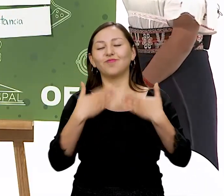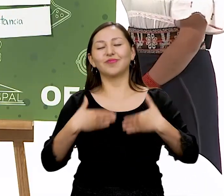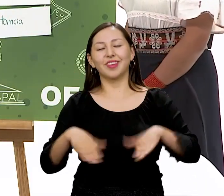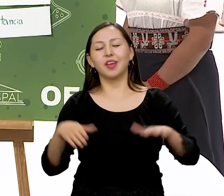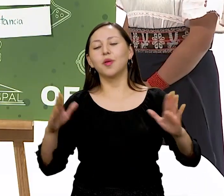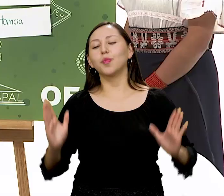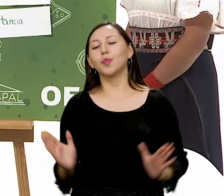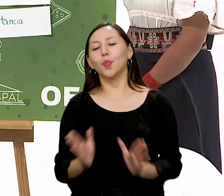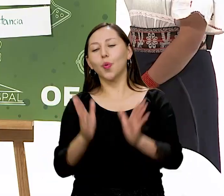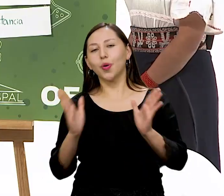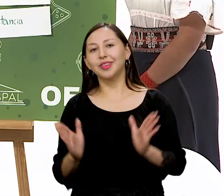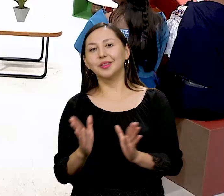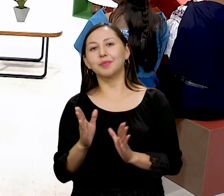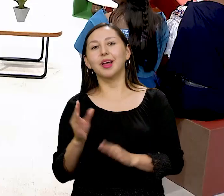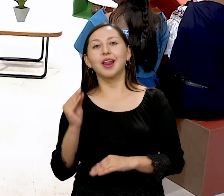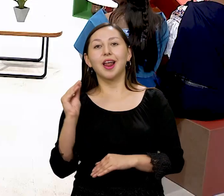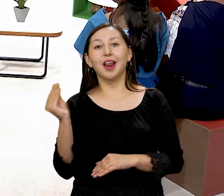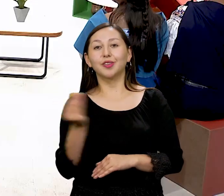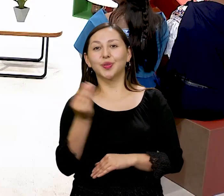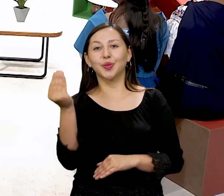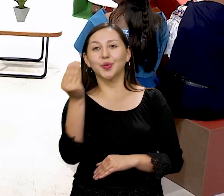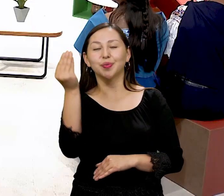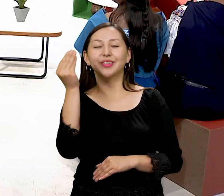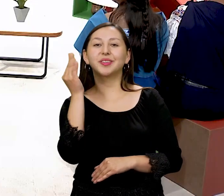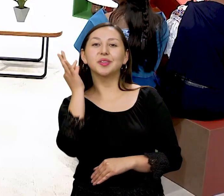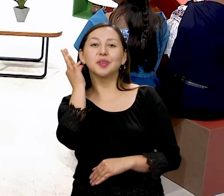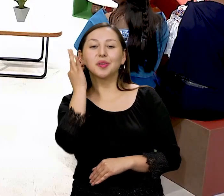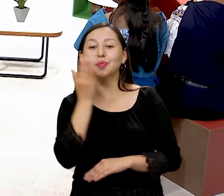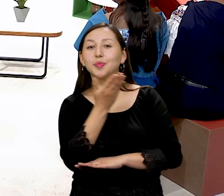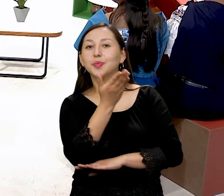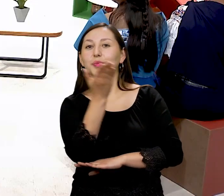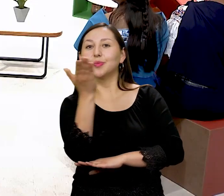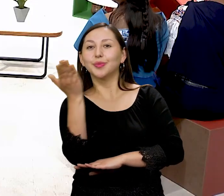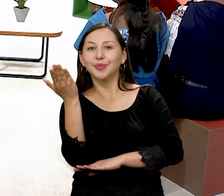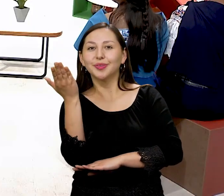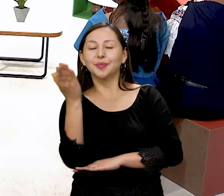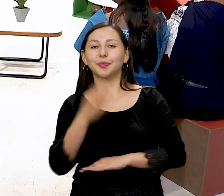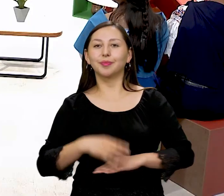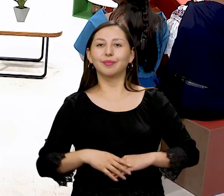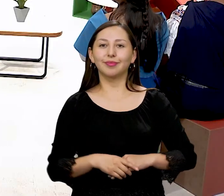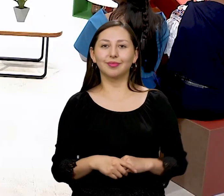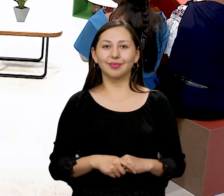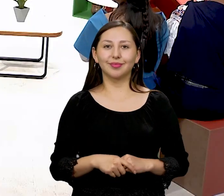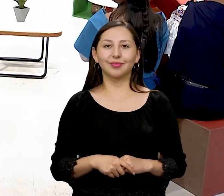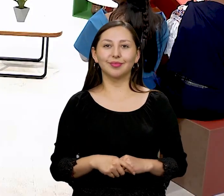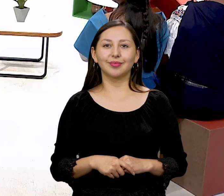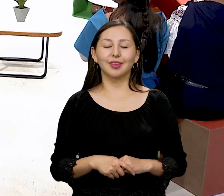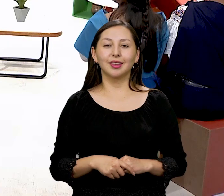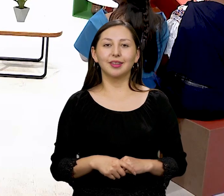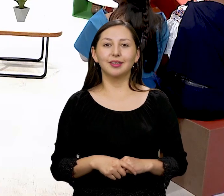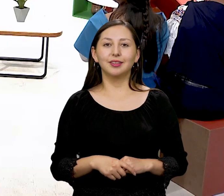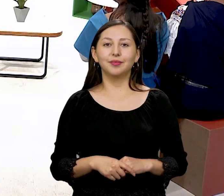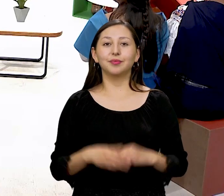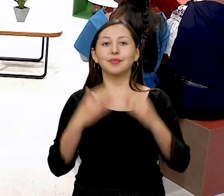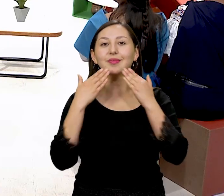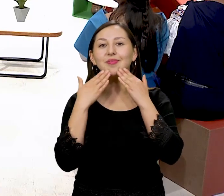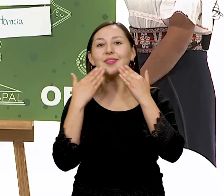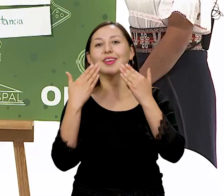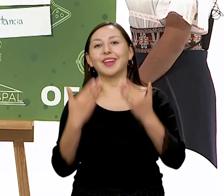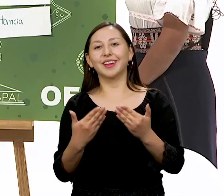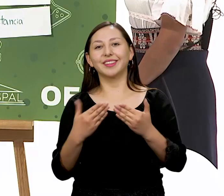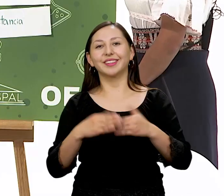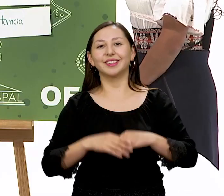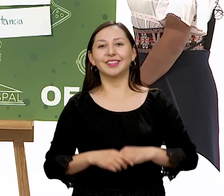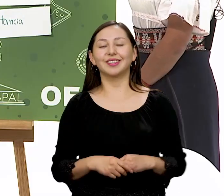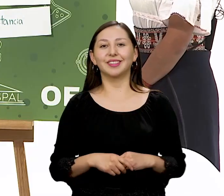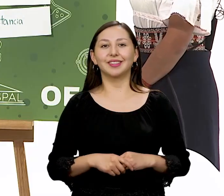hemos o has motivado más bien a quienes nos están viendo, a quienes nos están acompañando hoy en este programa.